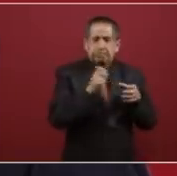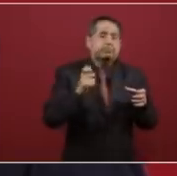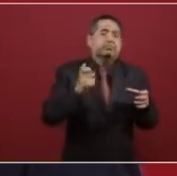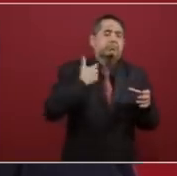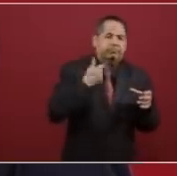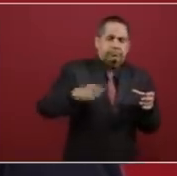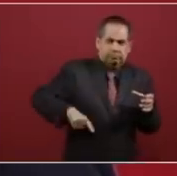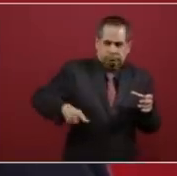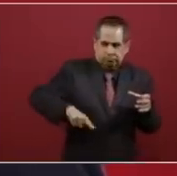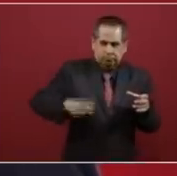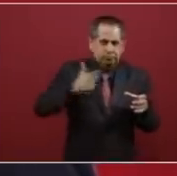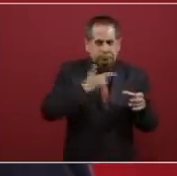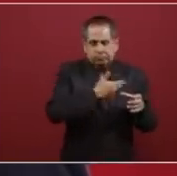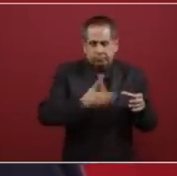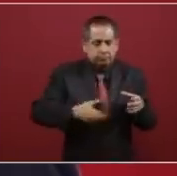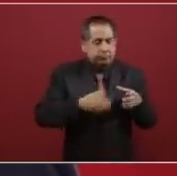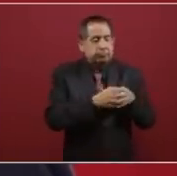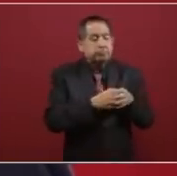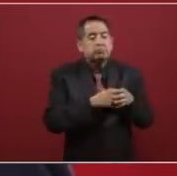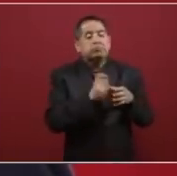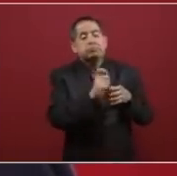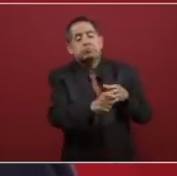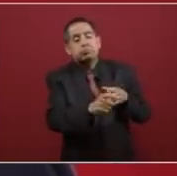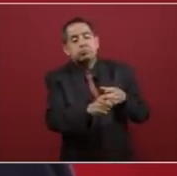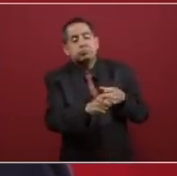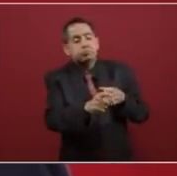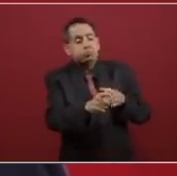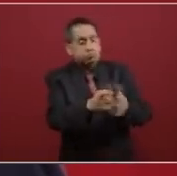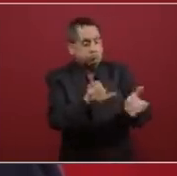se les quitó